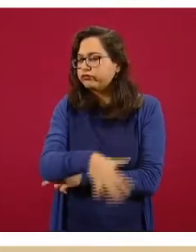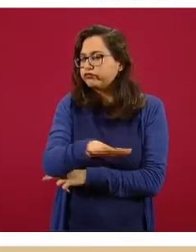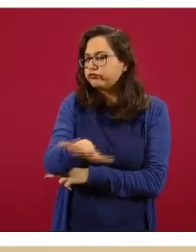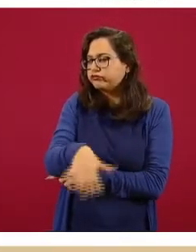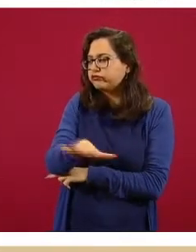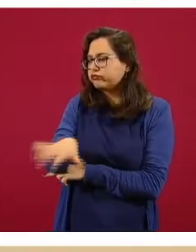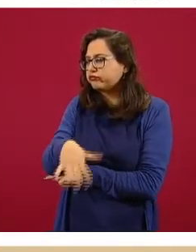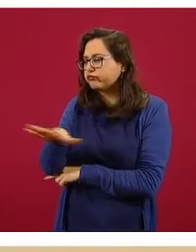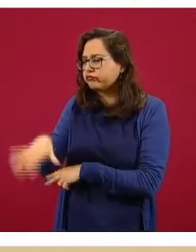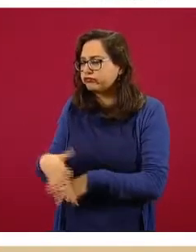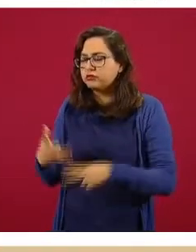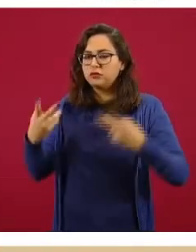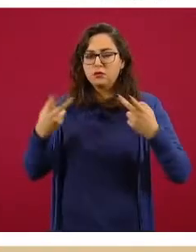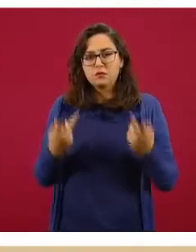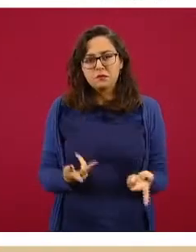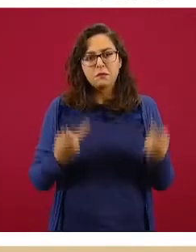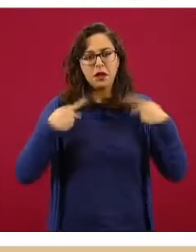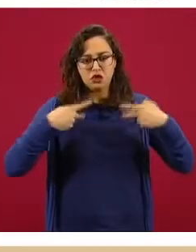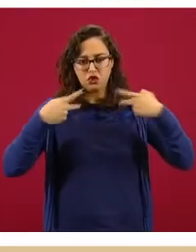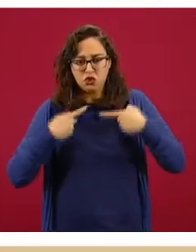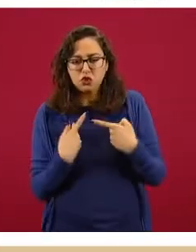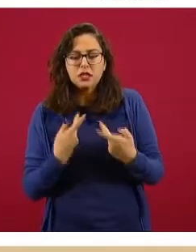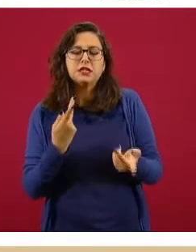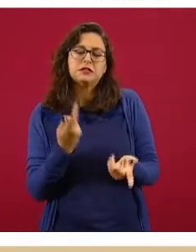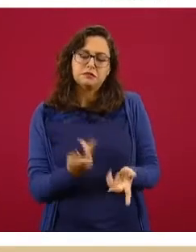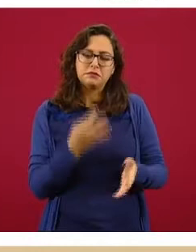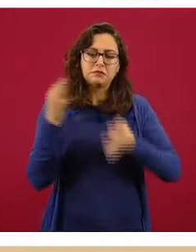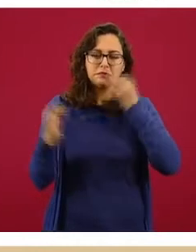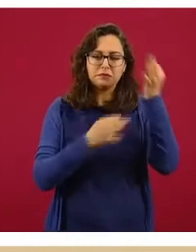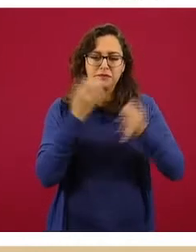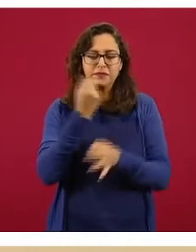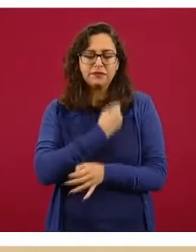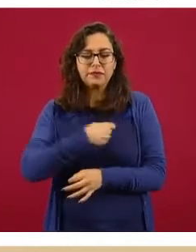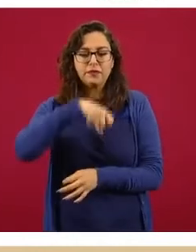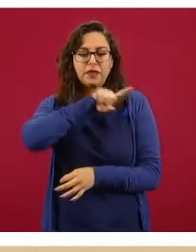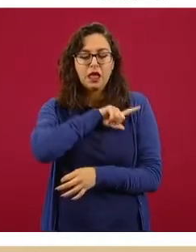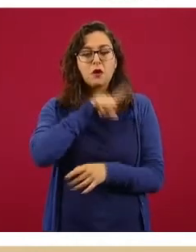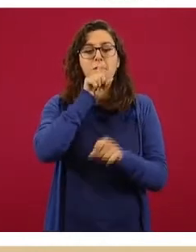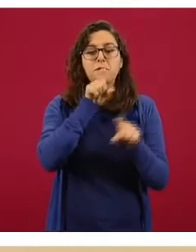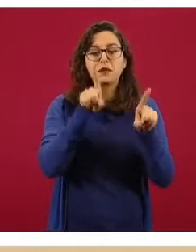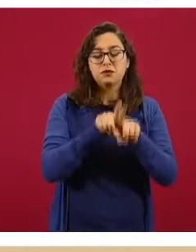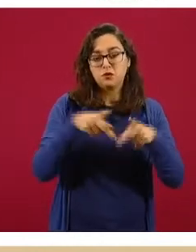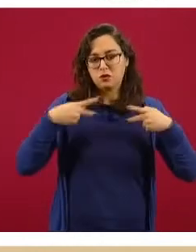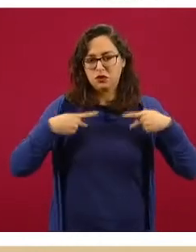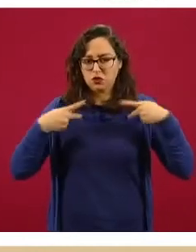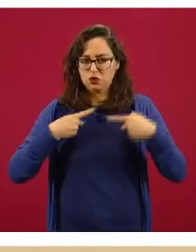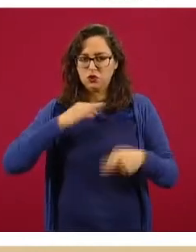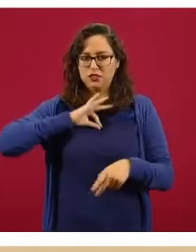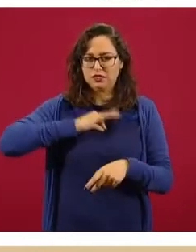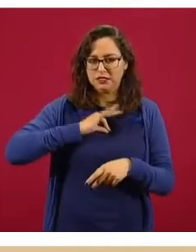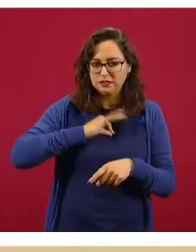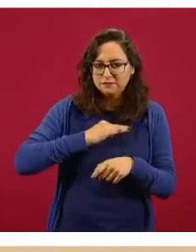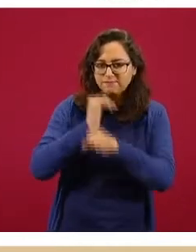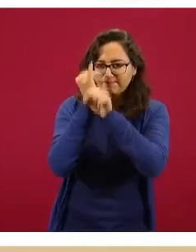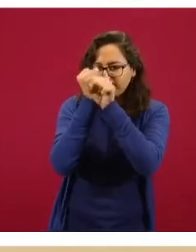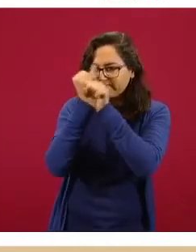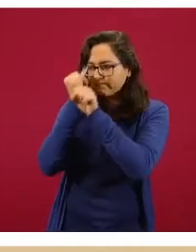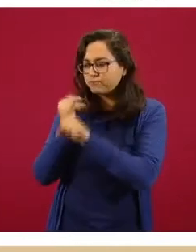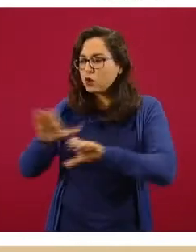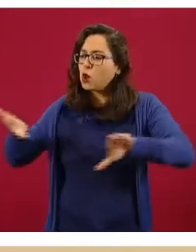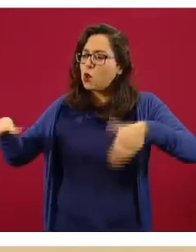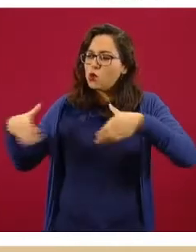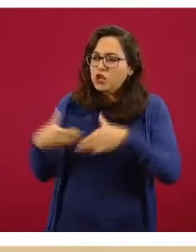comunitario. Promotores y promotoras de la salud, epidemiólogos y epidemiólogas de campo, van recorriendo la comunidad